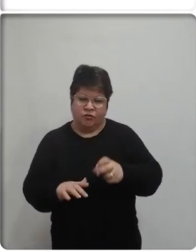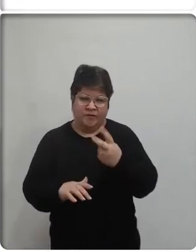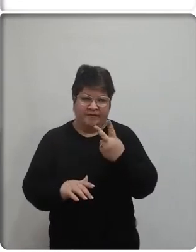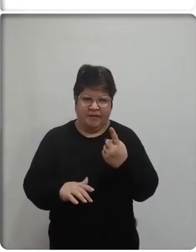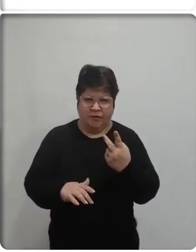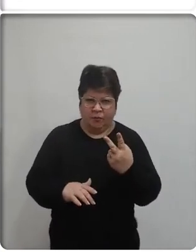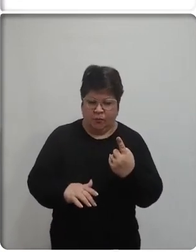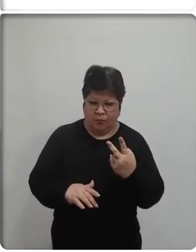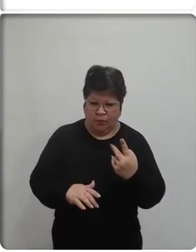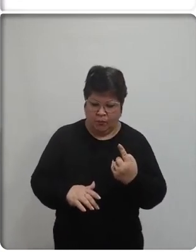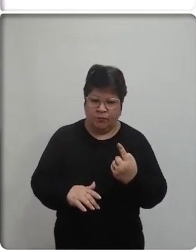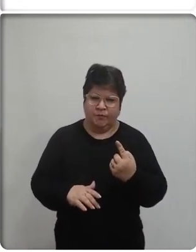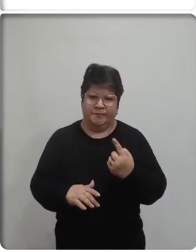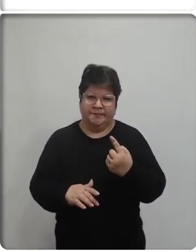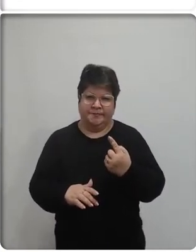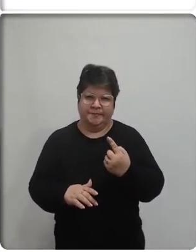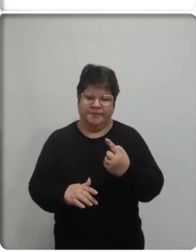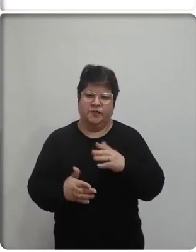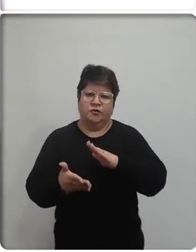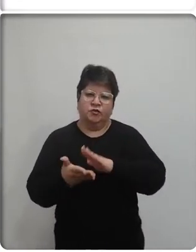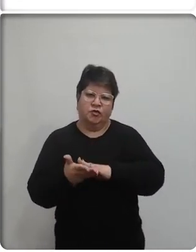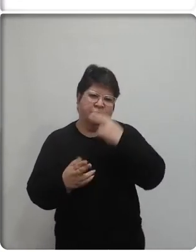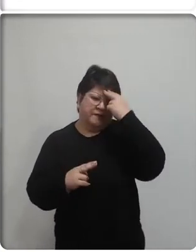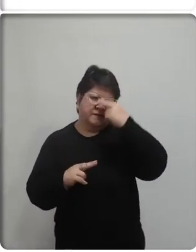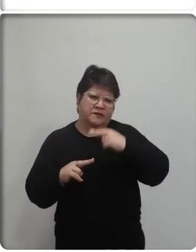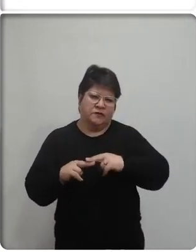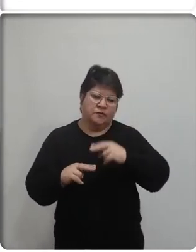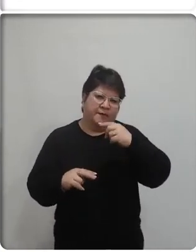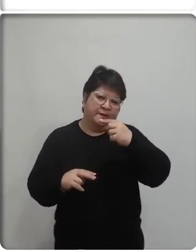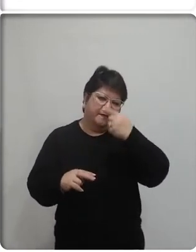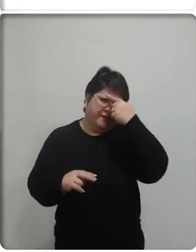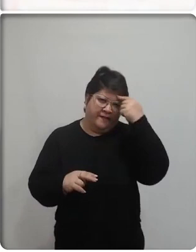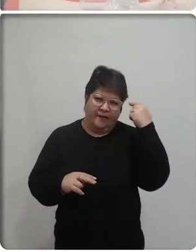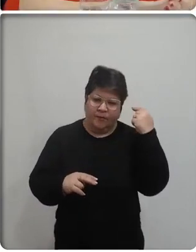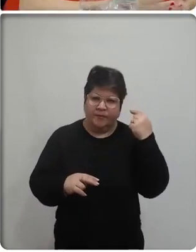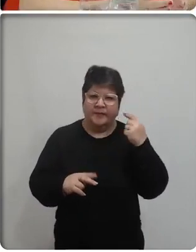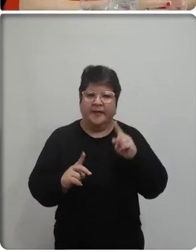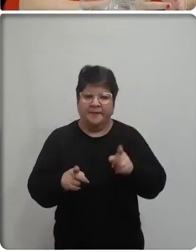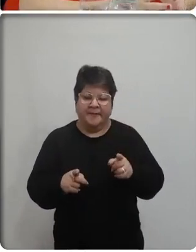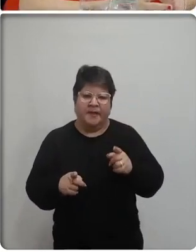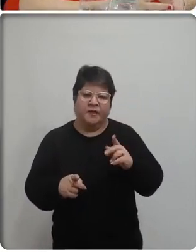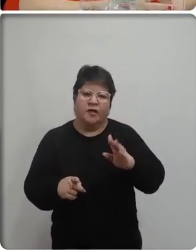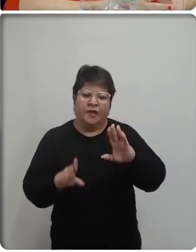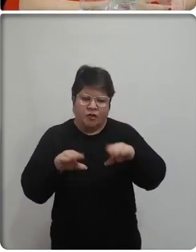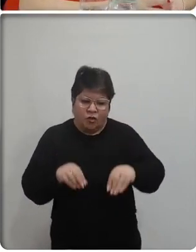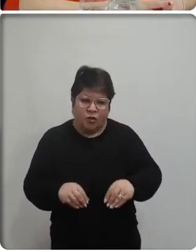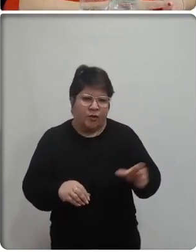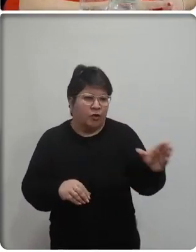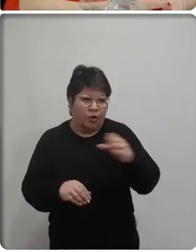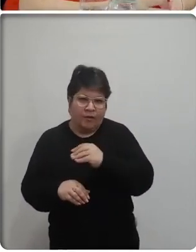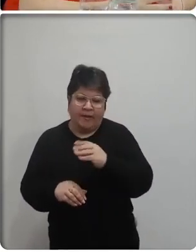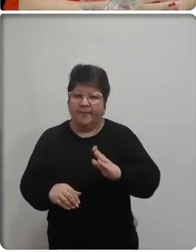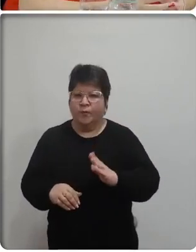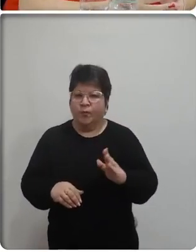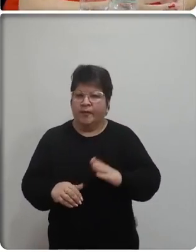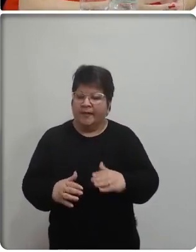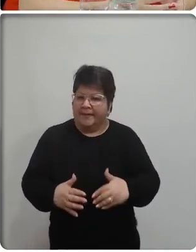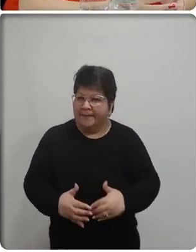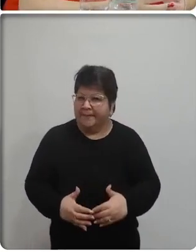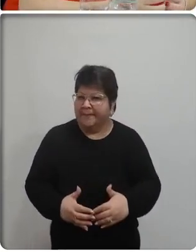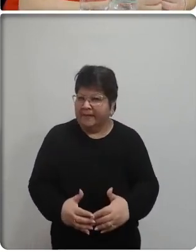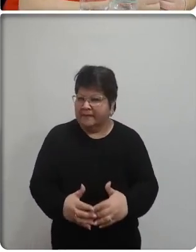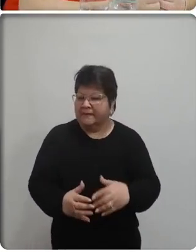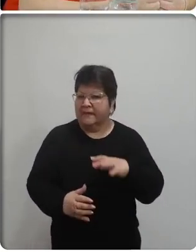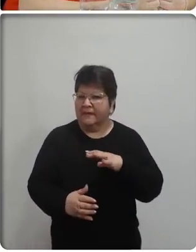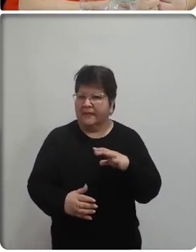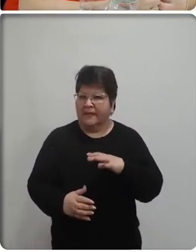alguna manera blanquear el alcance universal a todas las mujeres embarazadas, que hoy por hoy no es así. Y